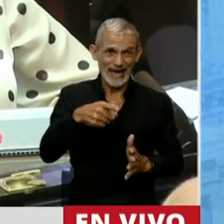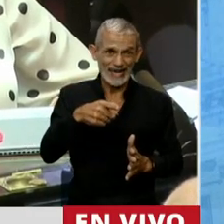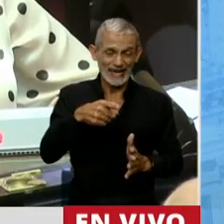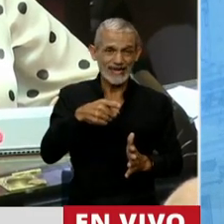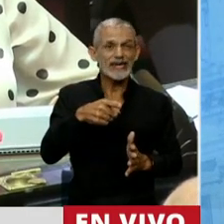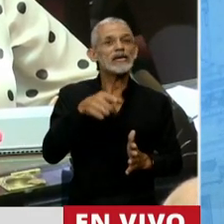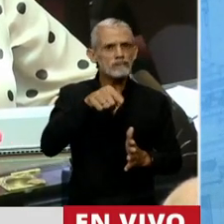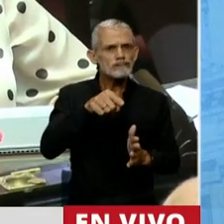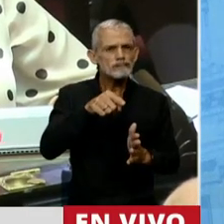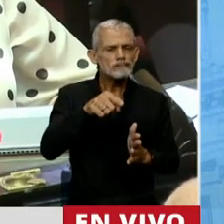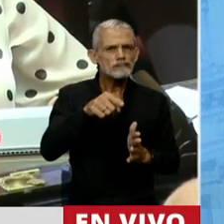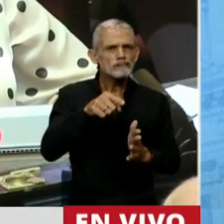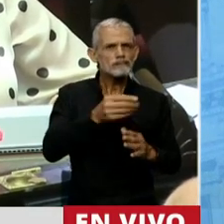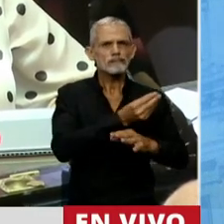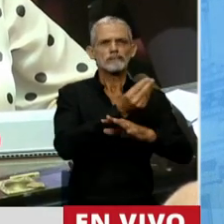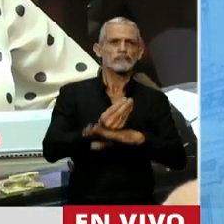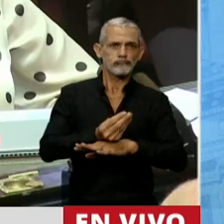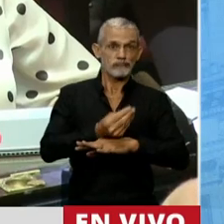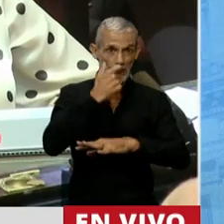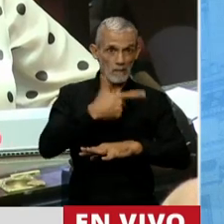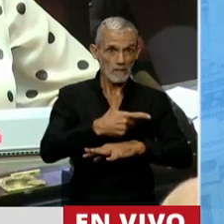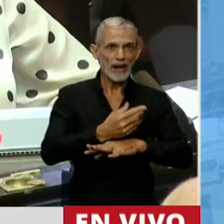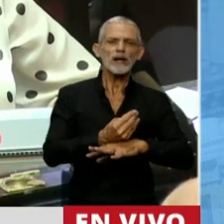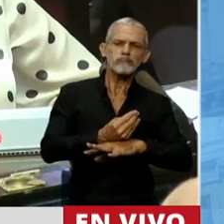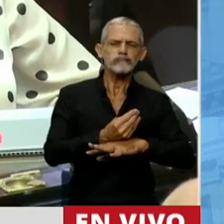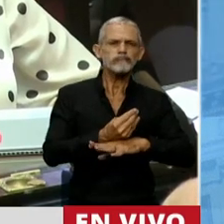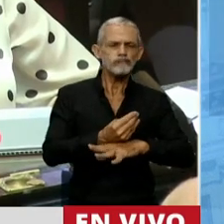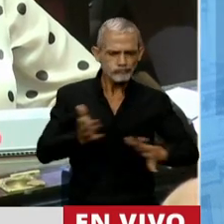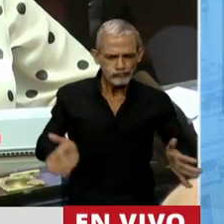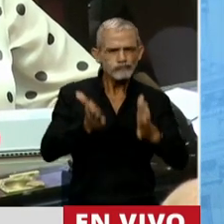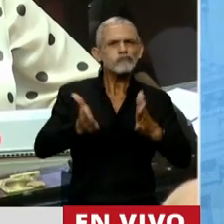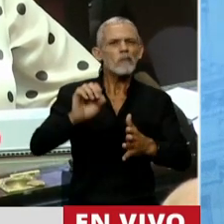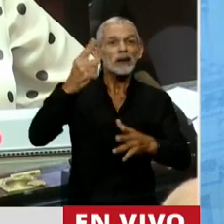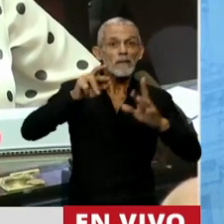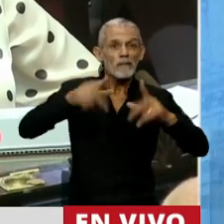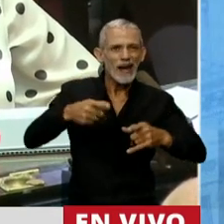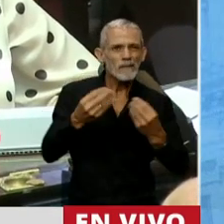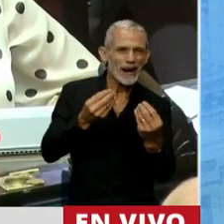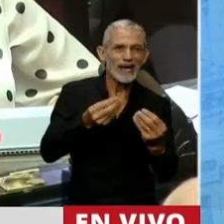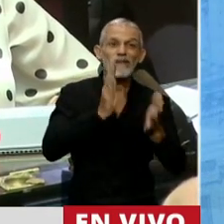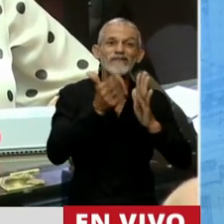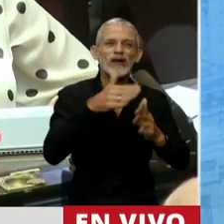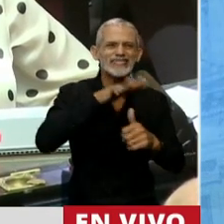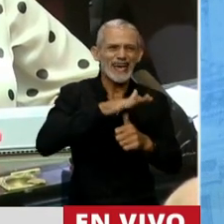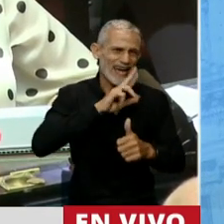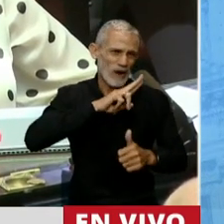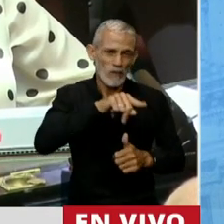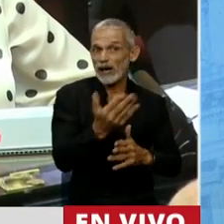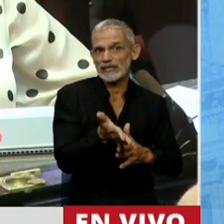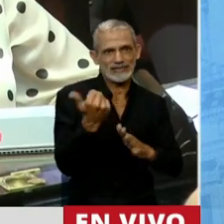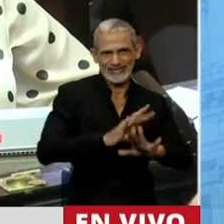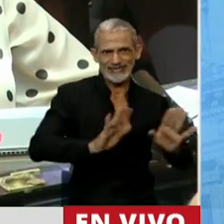quien, llegado, puso en funcionamiento el primer plan para erradicar la violencia de género en el